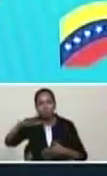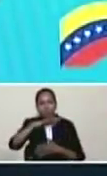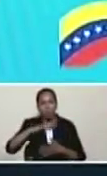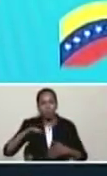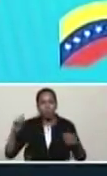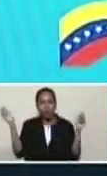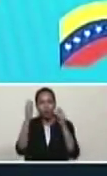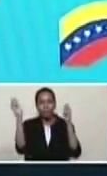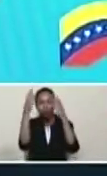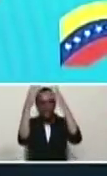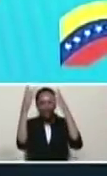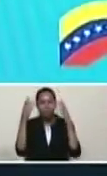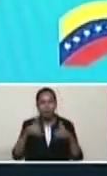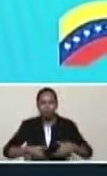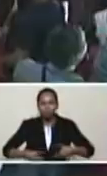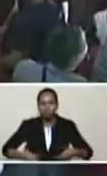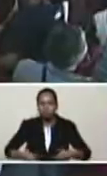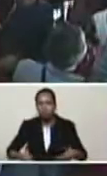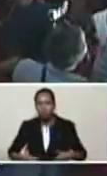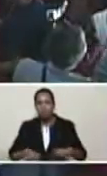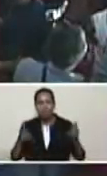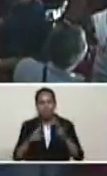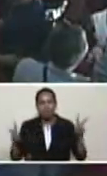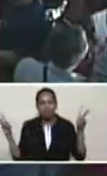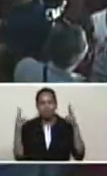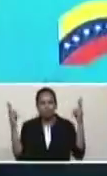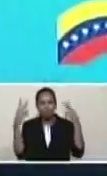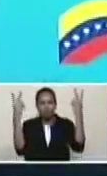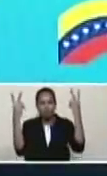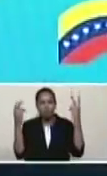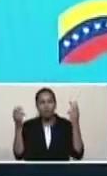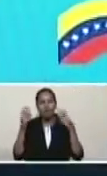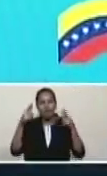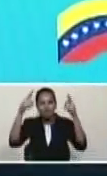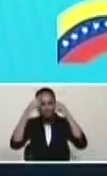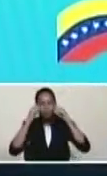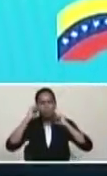la perseverancia y la victoria popular! ¡Chávez vive!